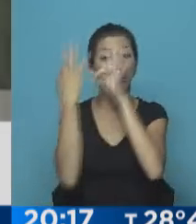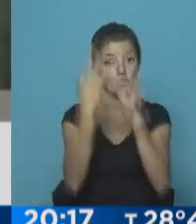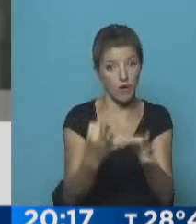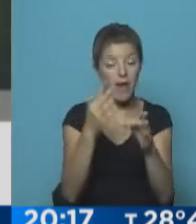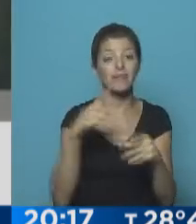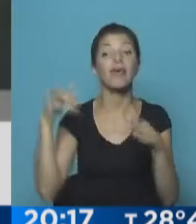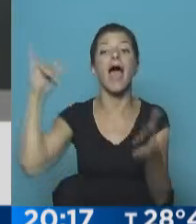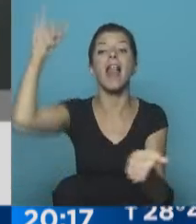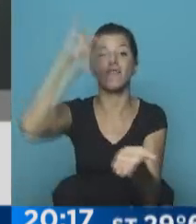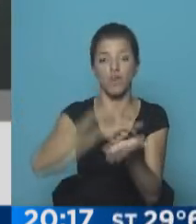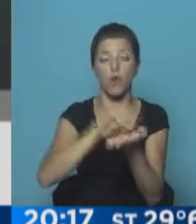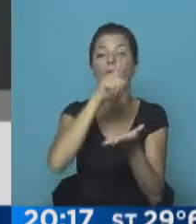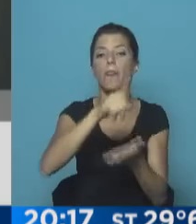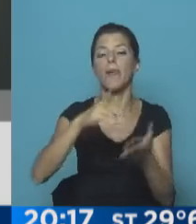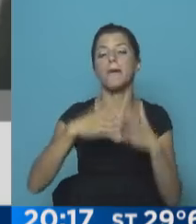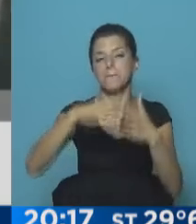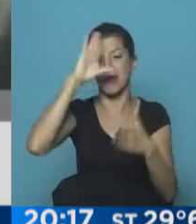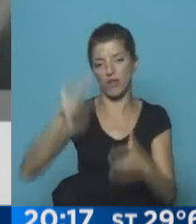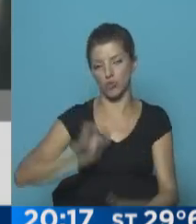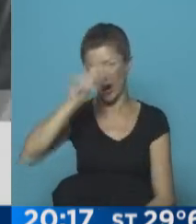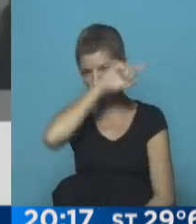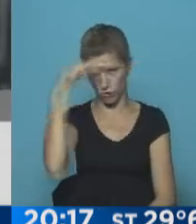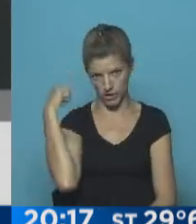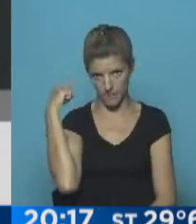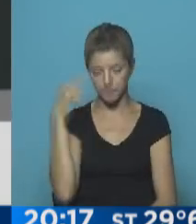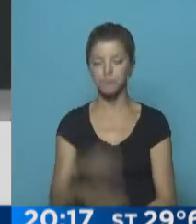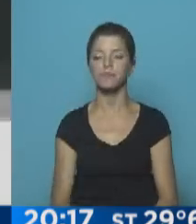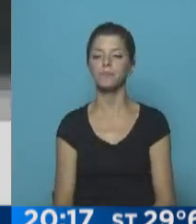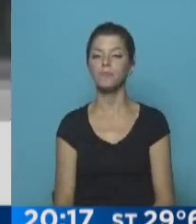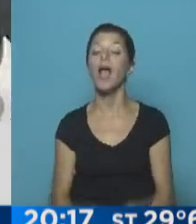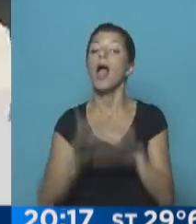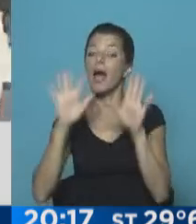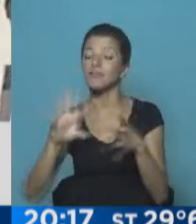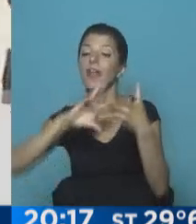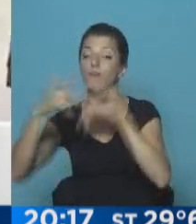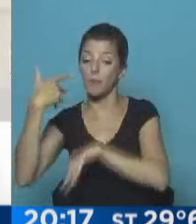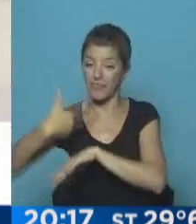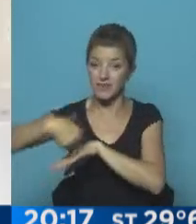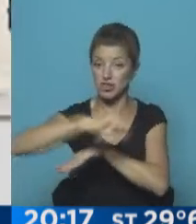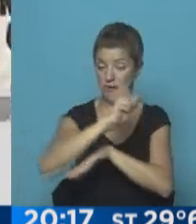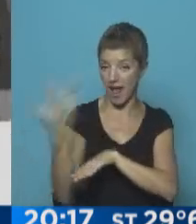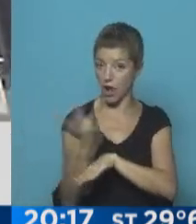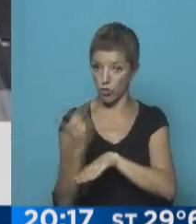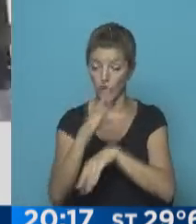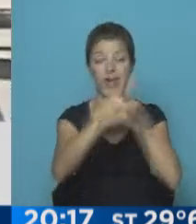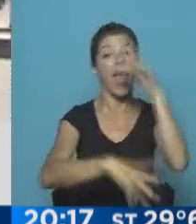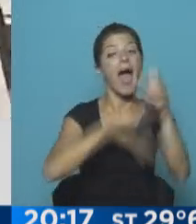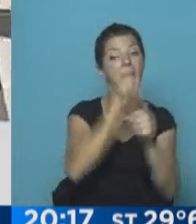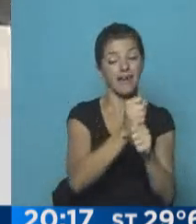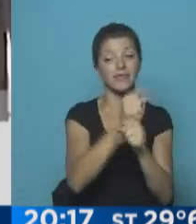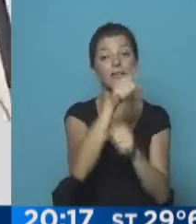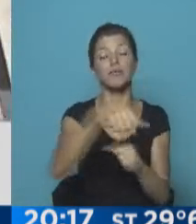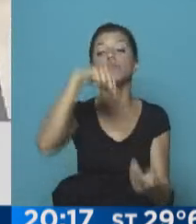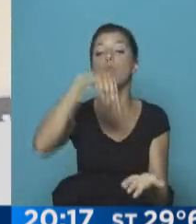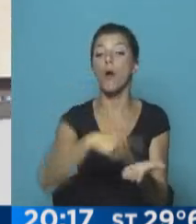este avión de Prefectura Nacional. Así fue entonces el traslado y luego de allí hasta la ciudad de